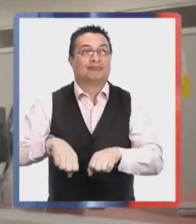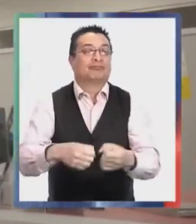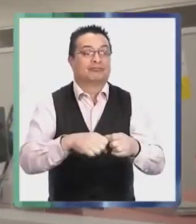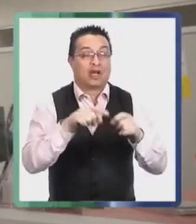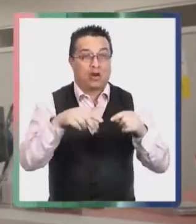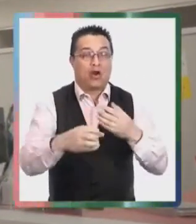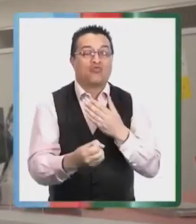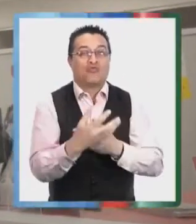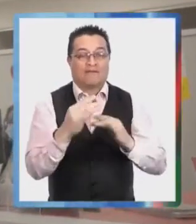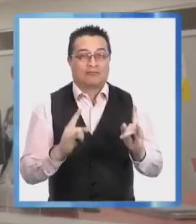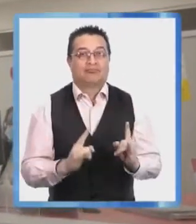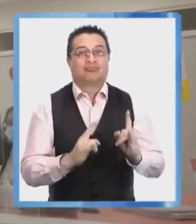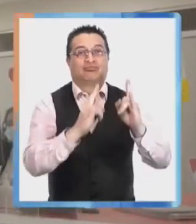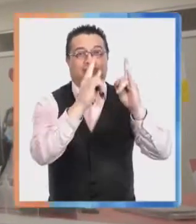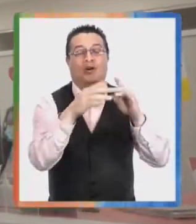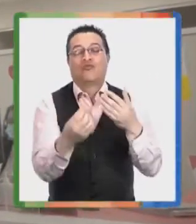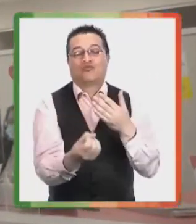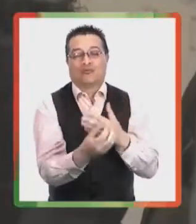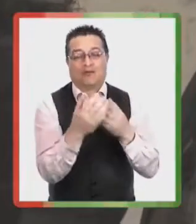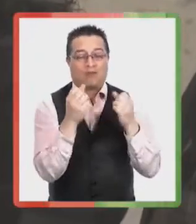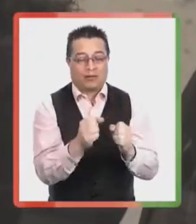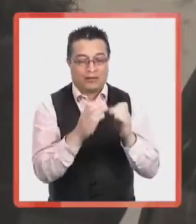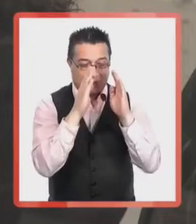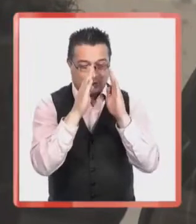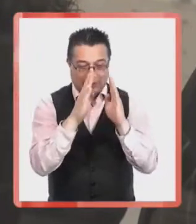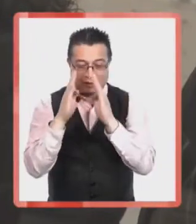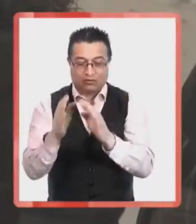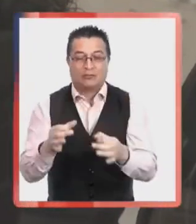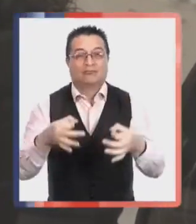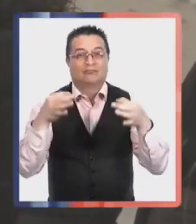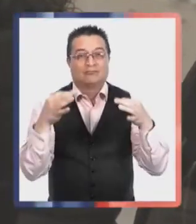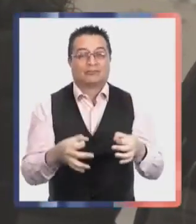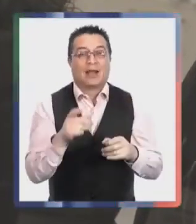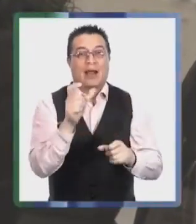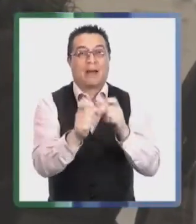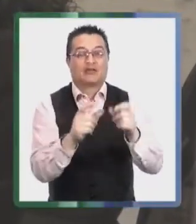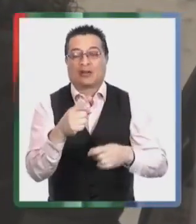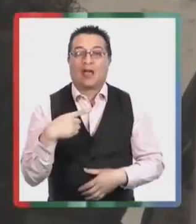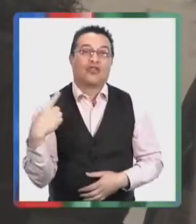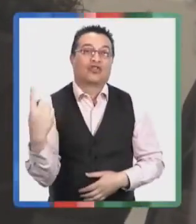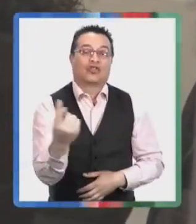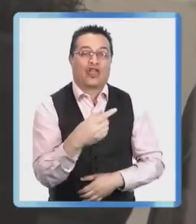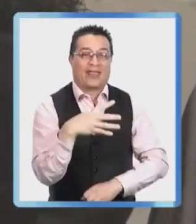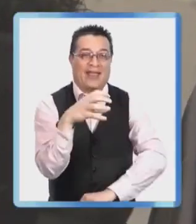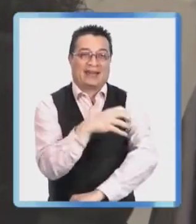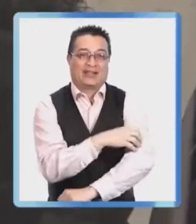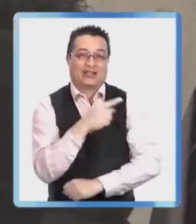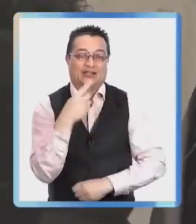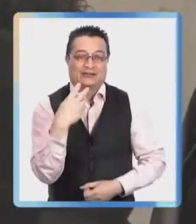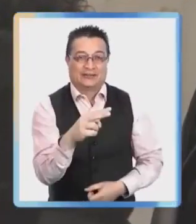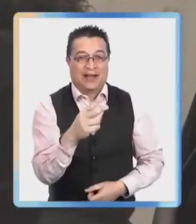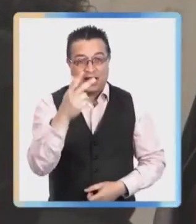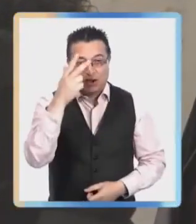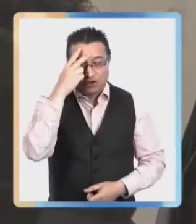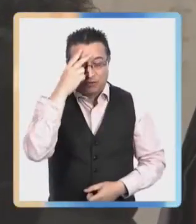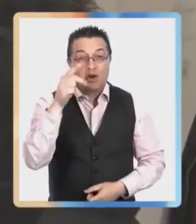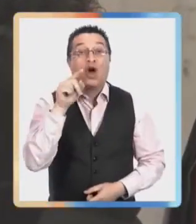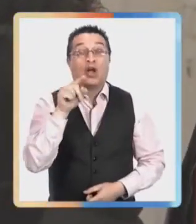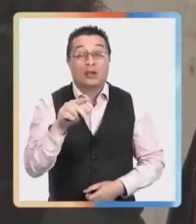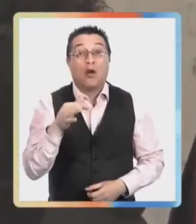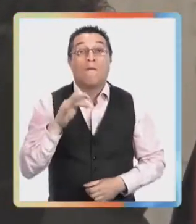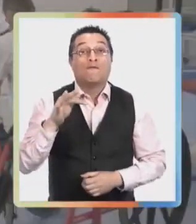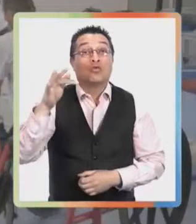años atrás y hoy tenemos un nuevo edificio del cual podemos dar una excelente atención a nuestros pacientes de toda la región y como